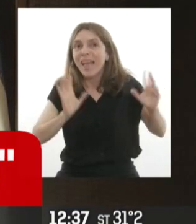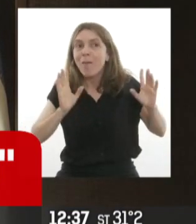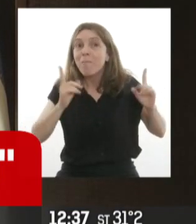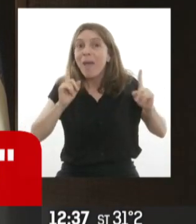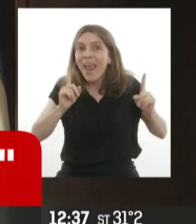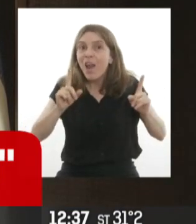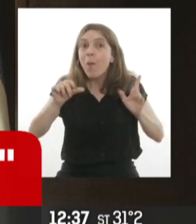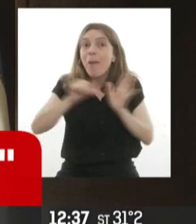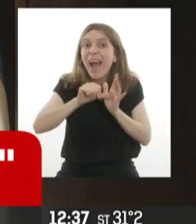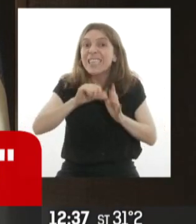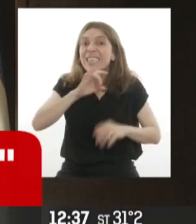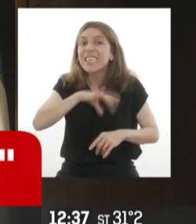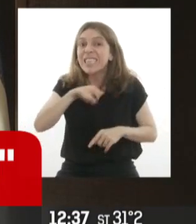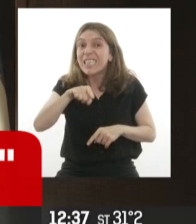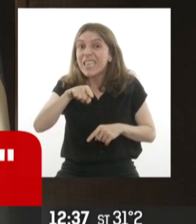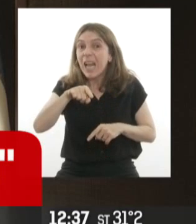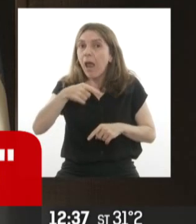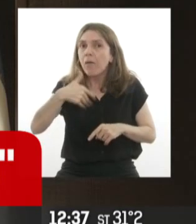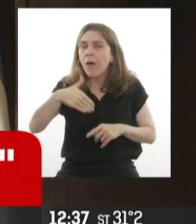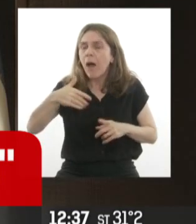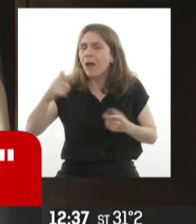dar a luz otro Chile,